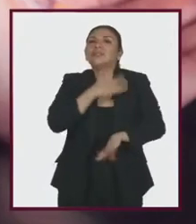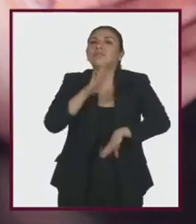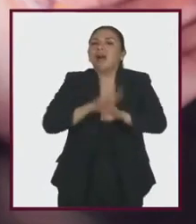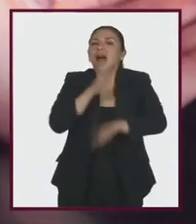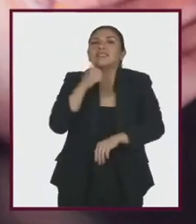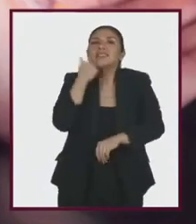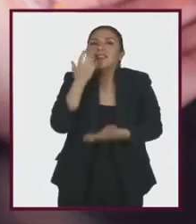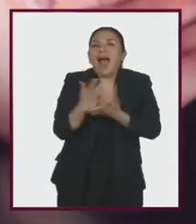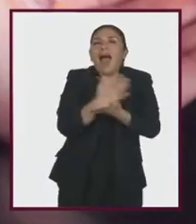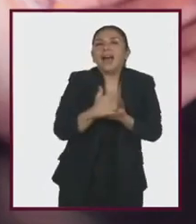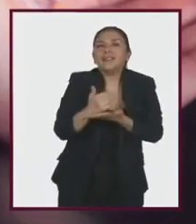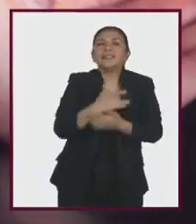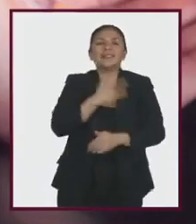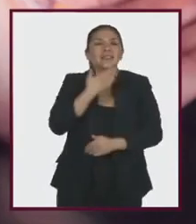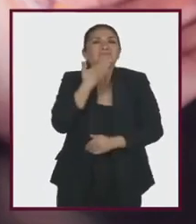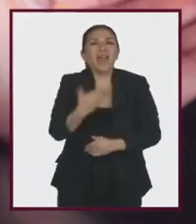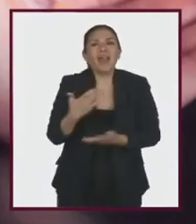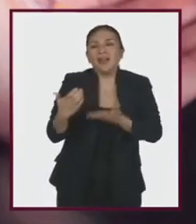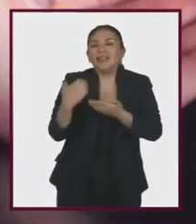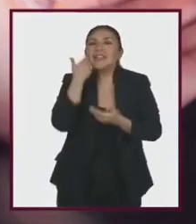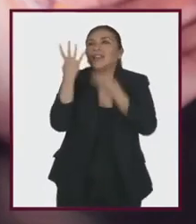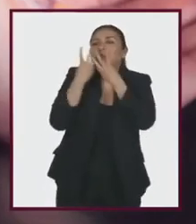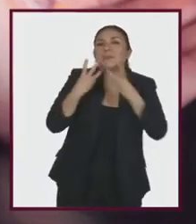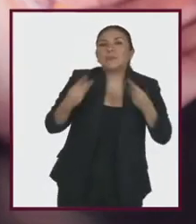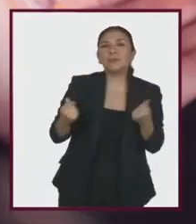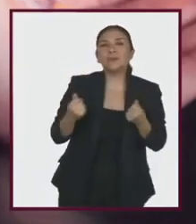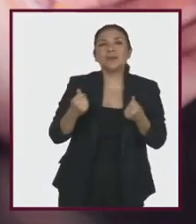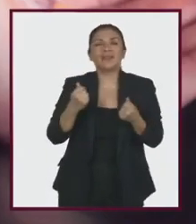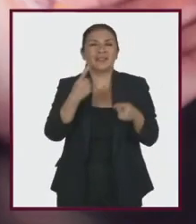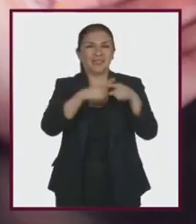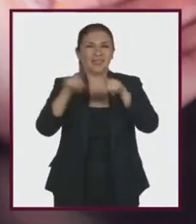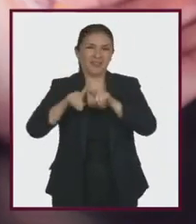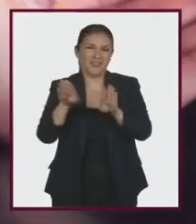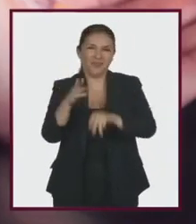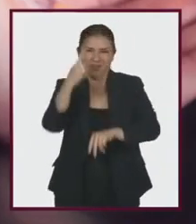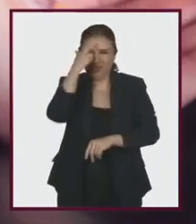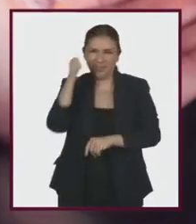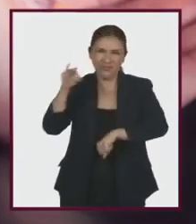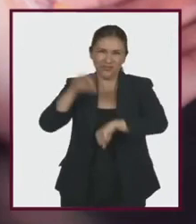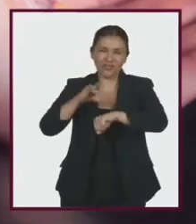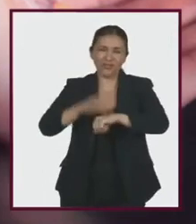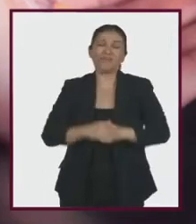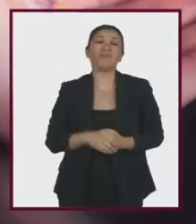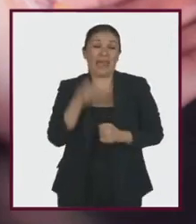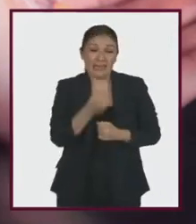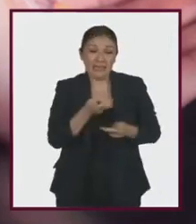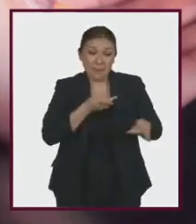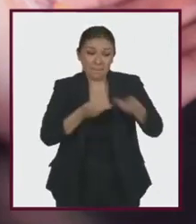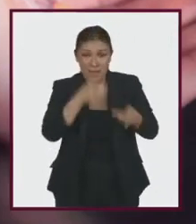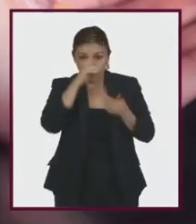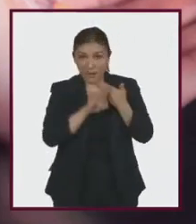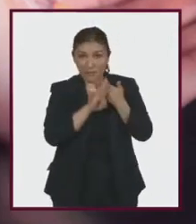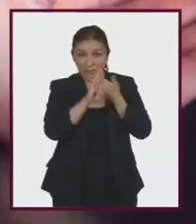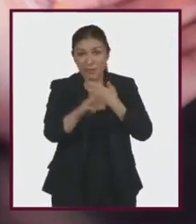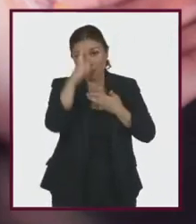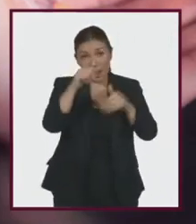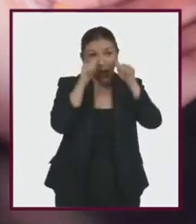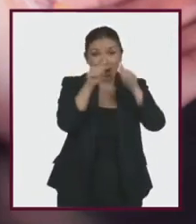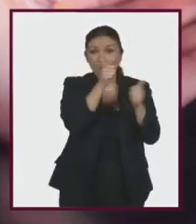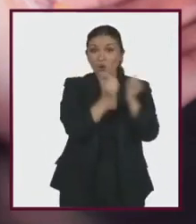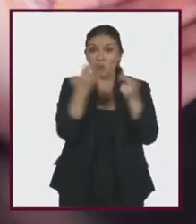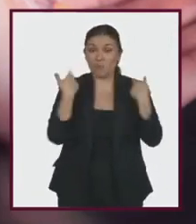falsa sensación de bienestar. Ya lo escuchamos con la doctora Paulina Vázquez. Esta estrategia de prevención dirigida a docentes cuenta